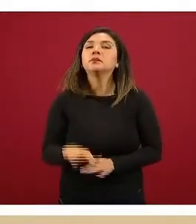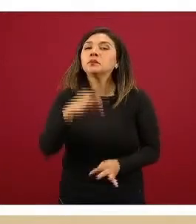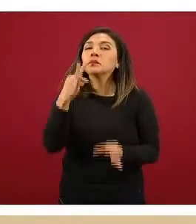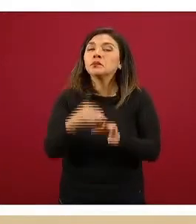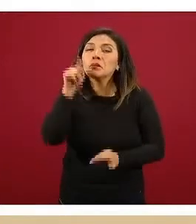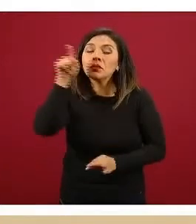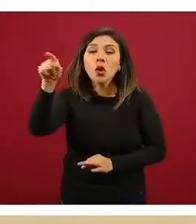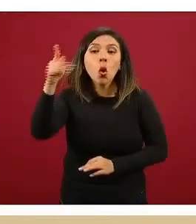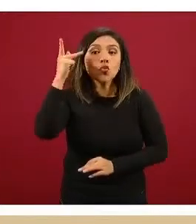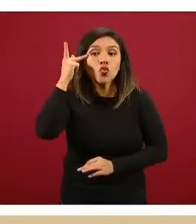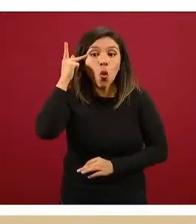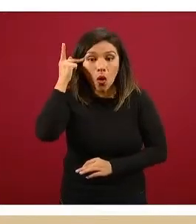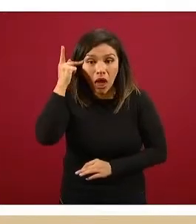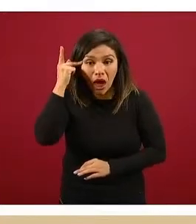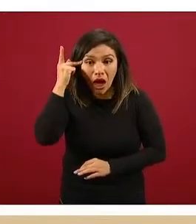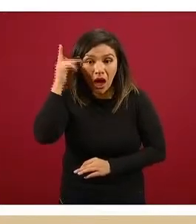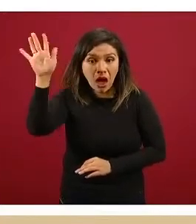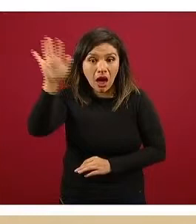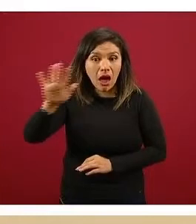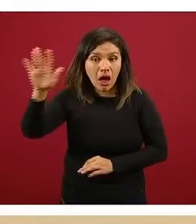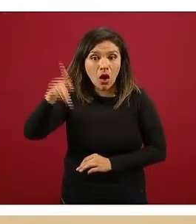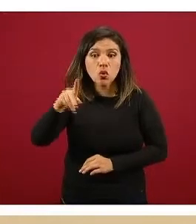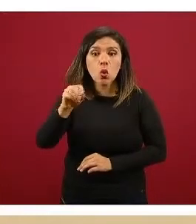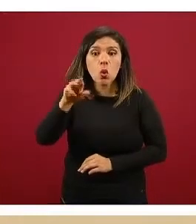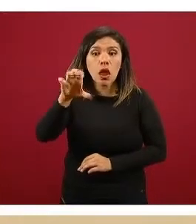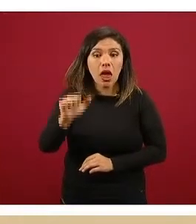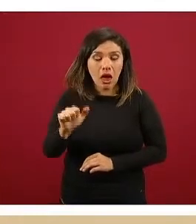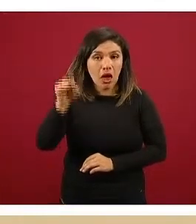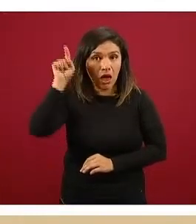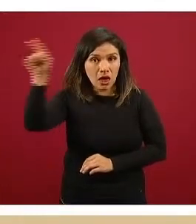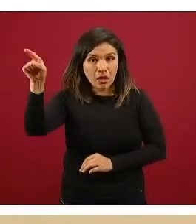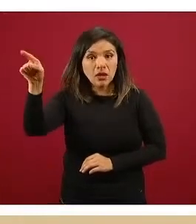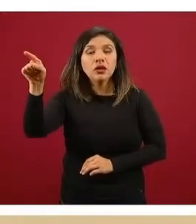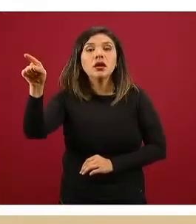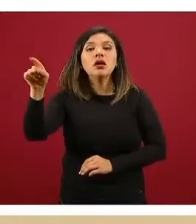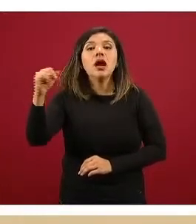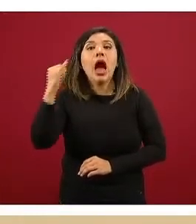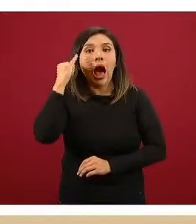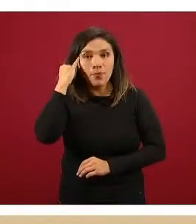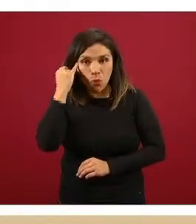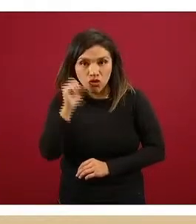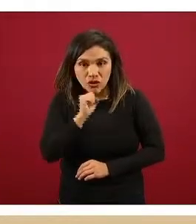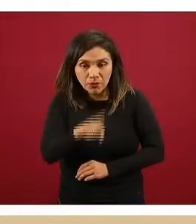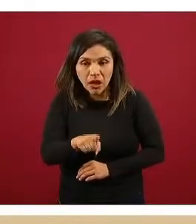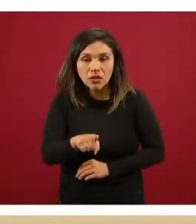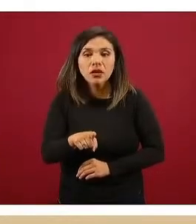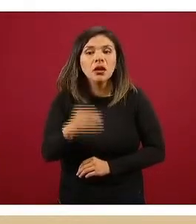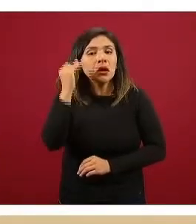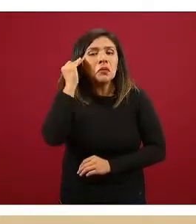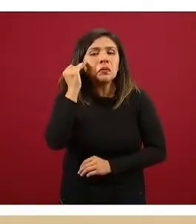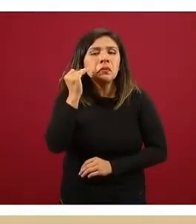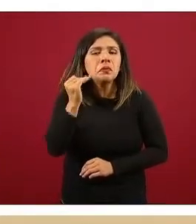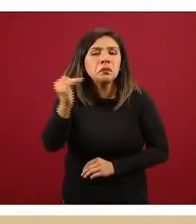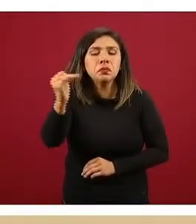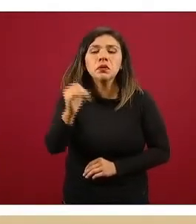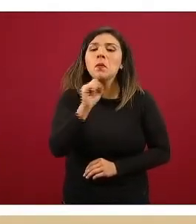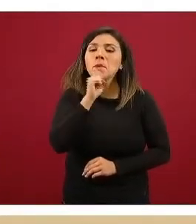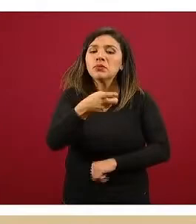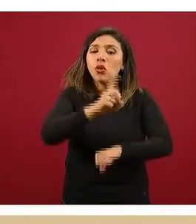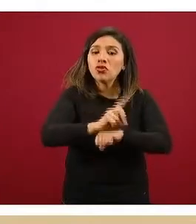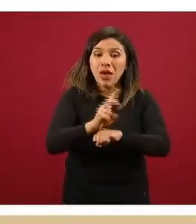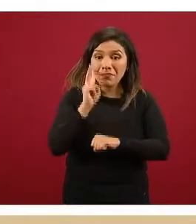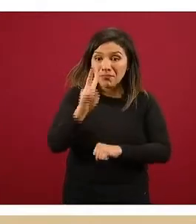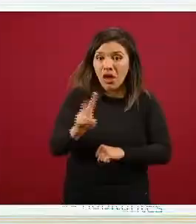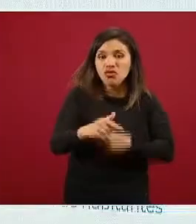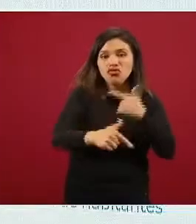Concretamente, Corea, la República de Corea, Japón, tardaron esta cantidad de